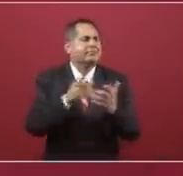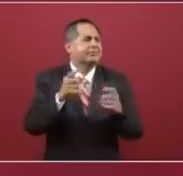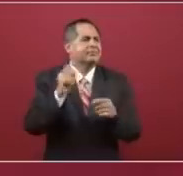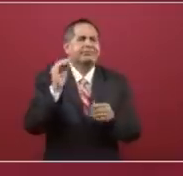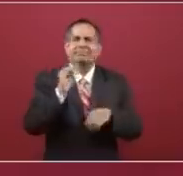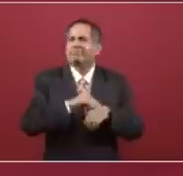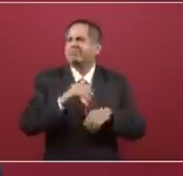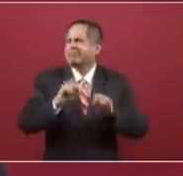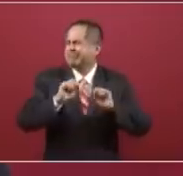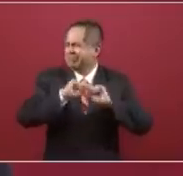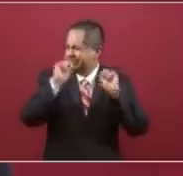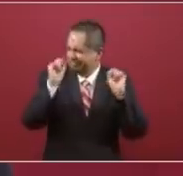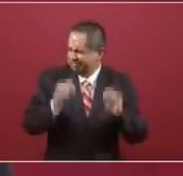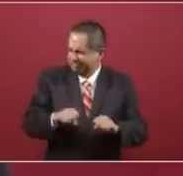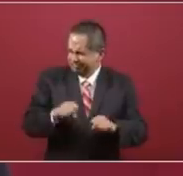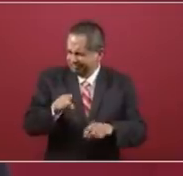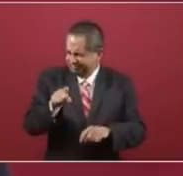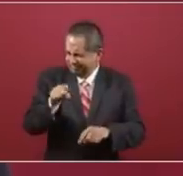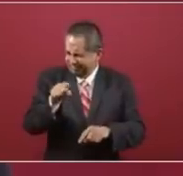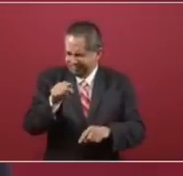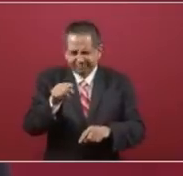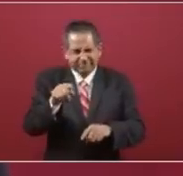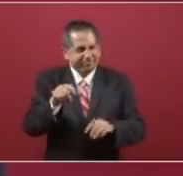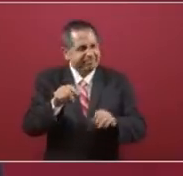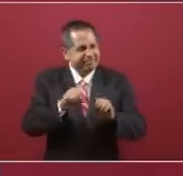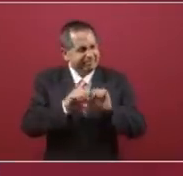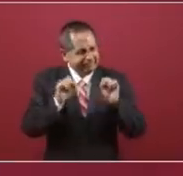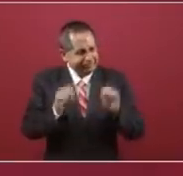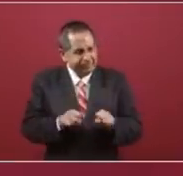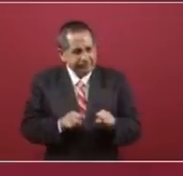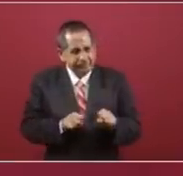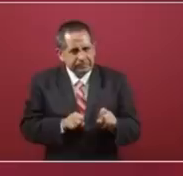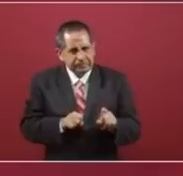sistema de